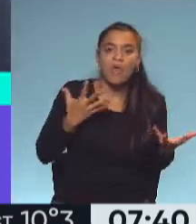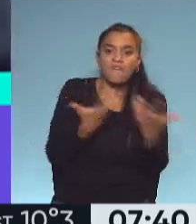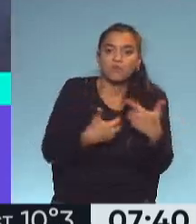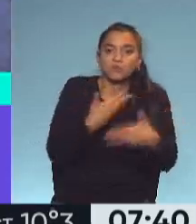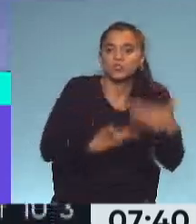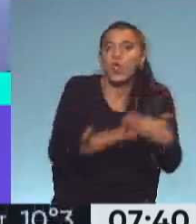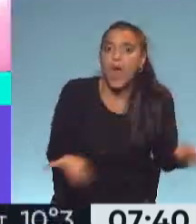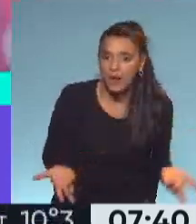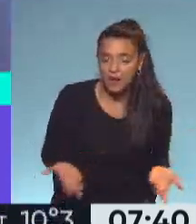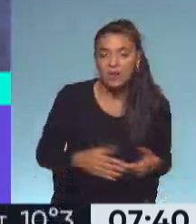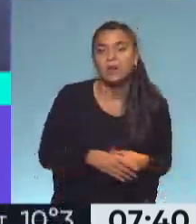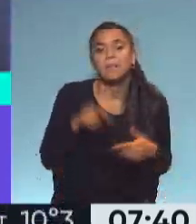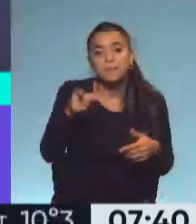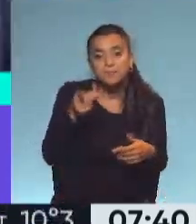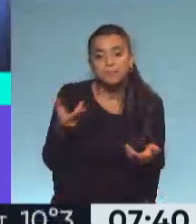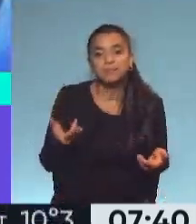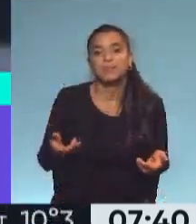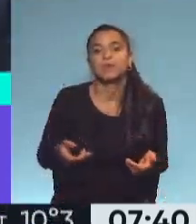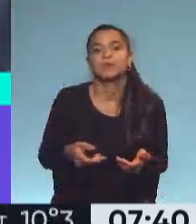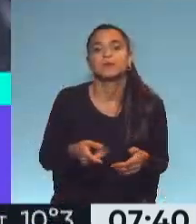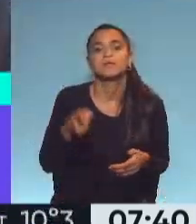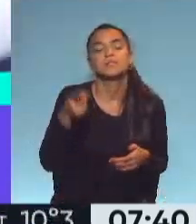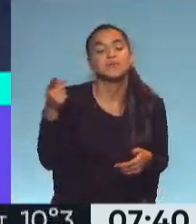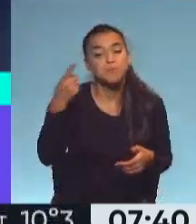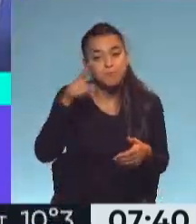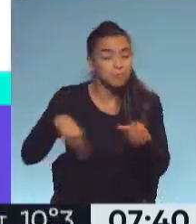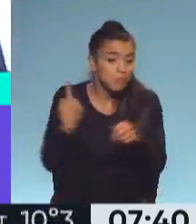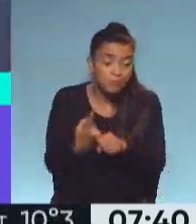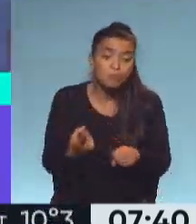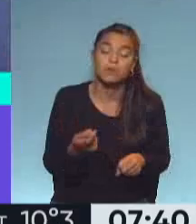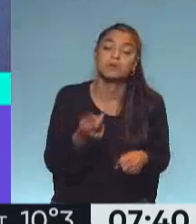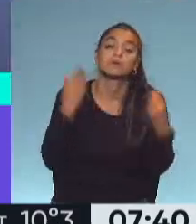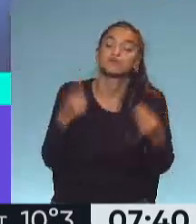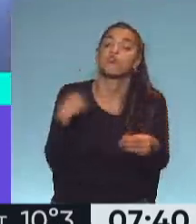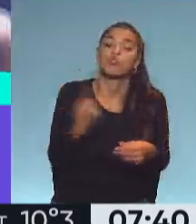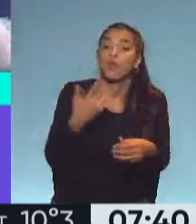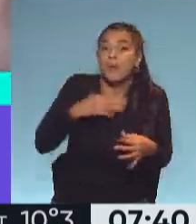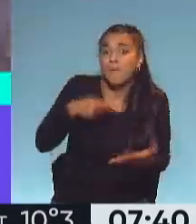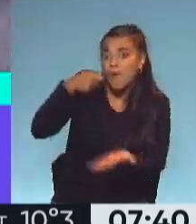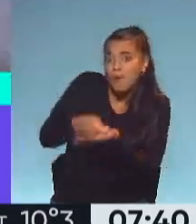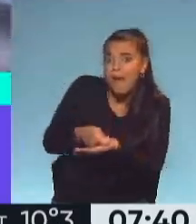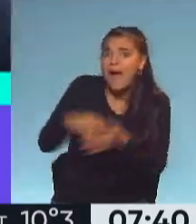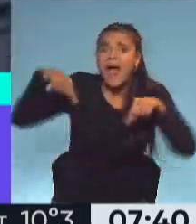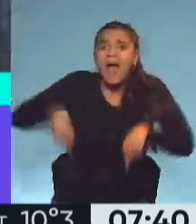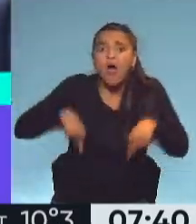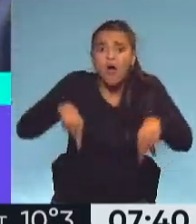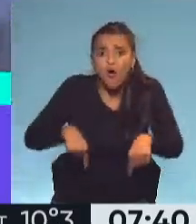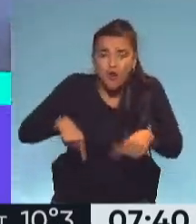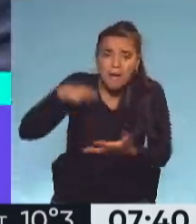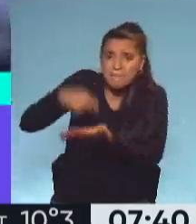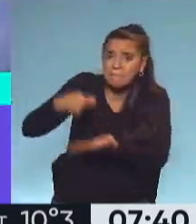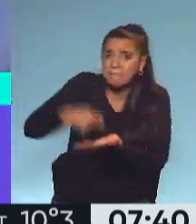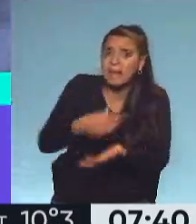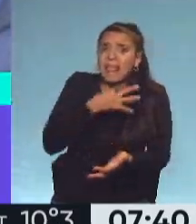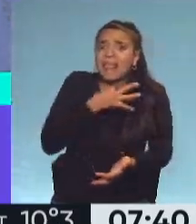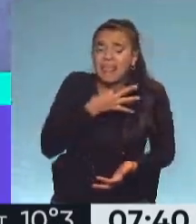funcionar. Y para eso es imposible si nosotros tenemos que cumplir inmediatamente con los